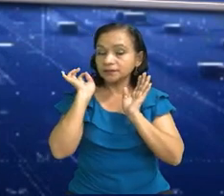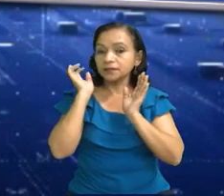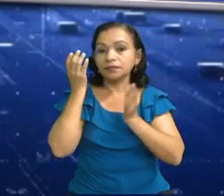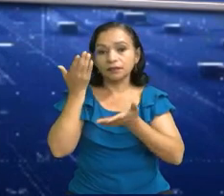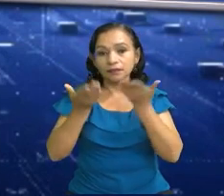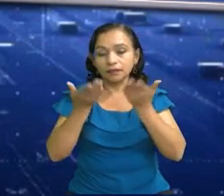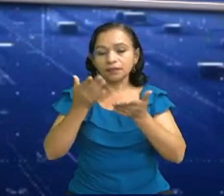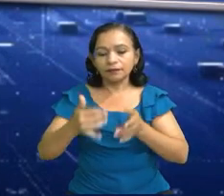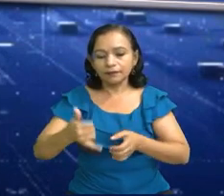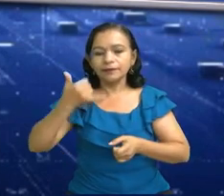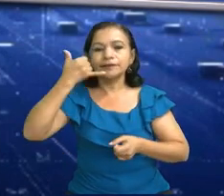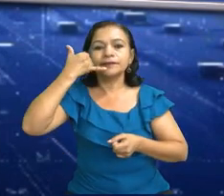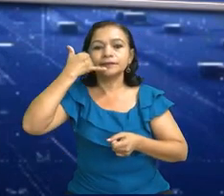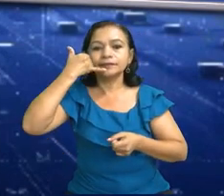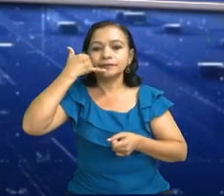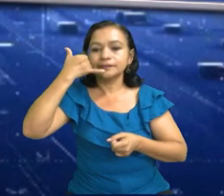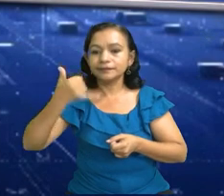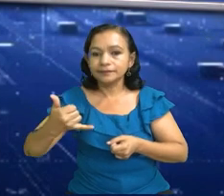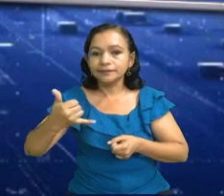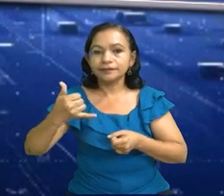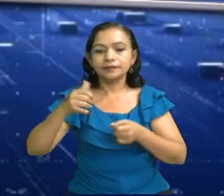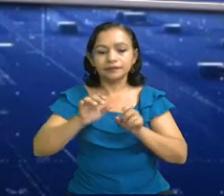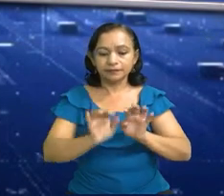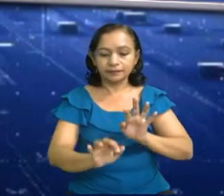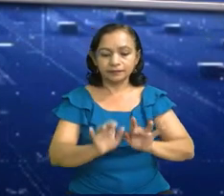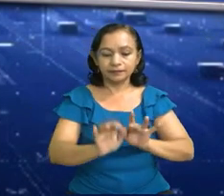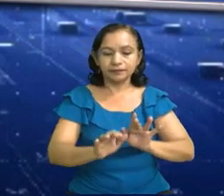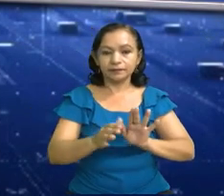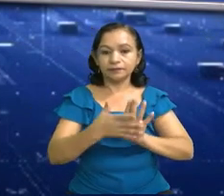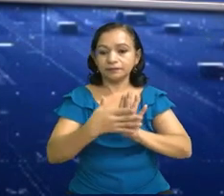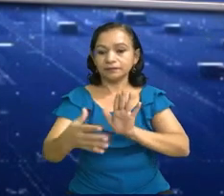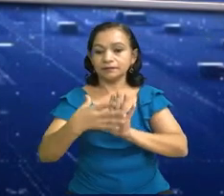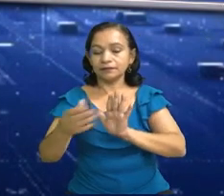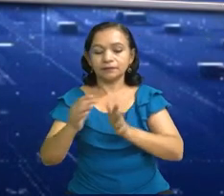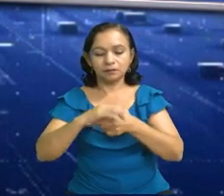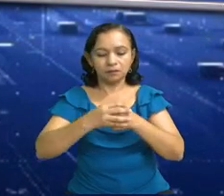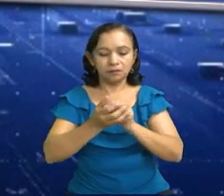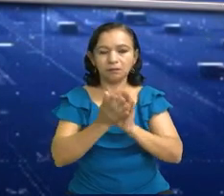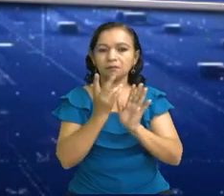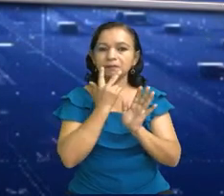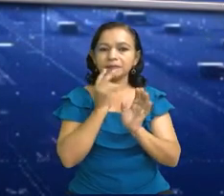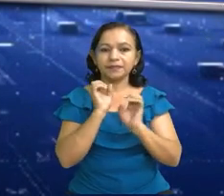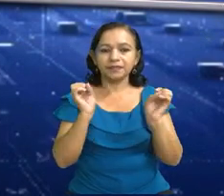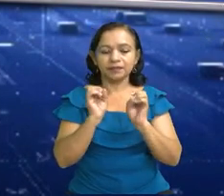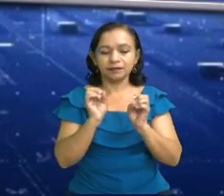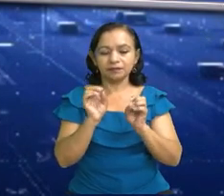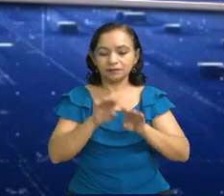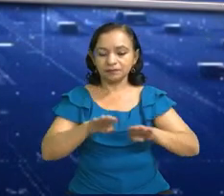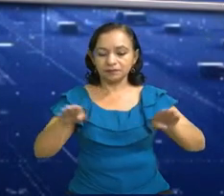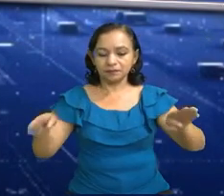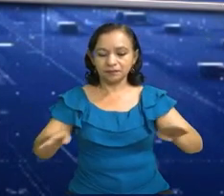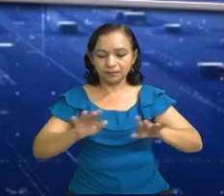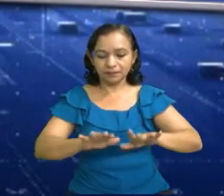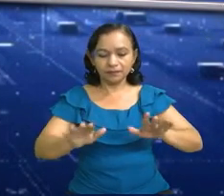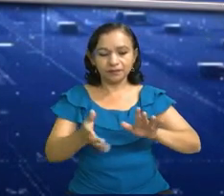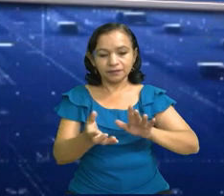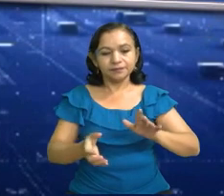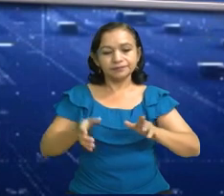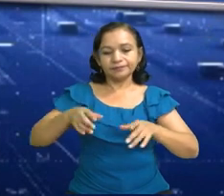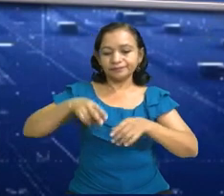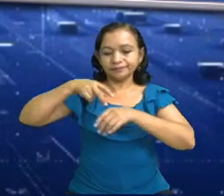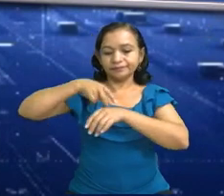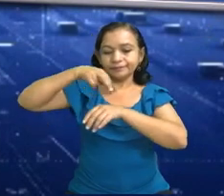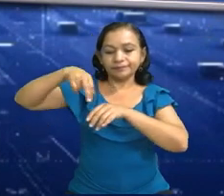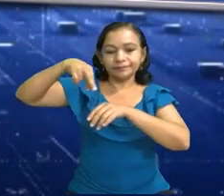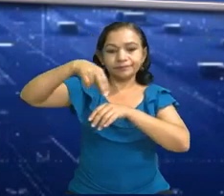el mismo teléfono, a veces compartimos teclado sin querer y no nos lavamos las manos, tocamos el escritorio, tocamos escaleras, tocamos los